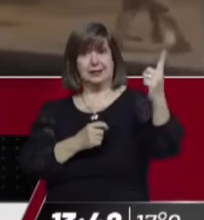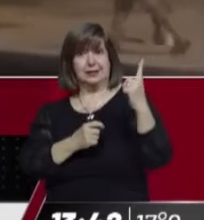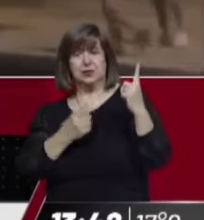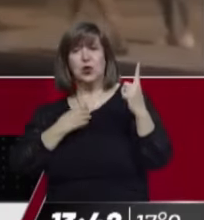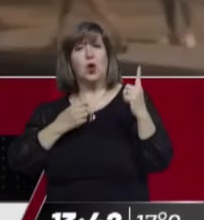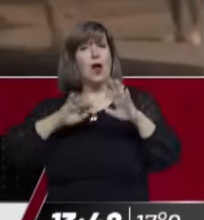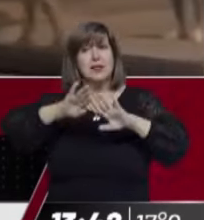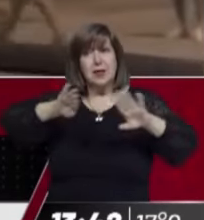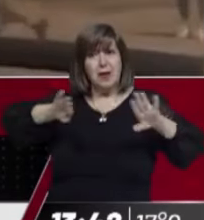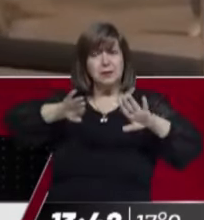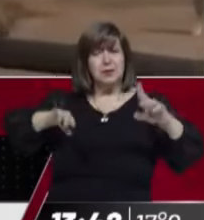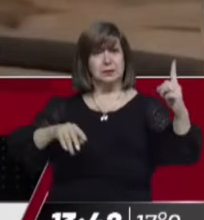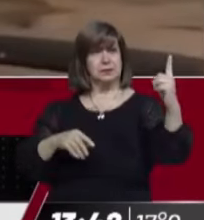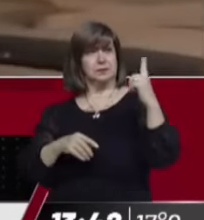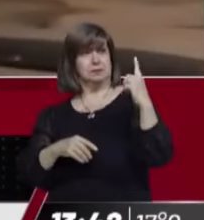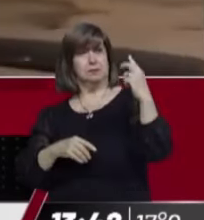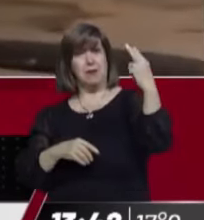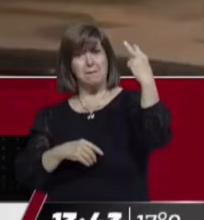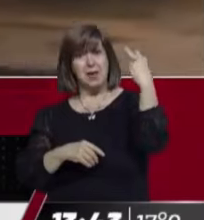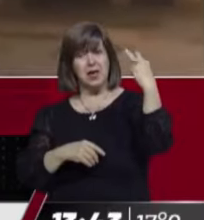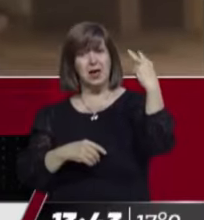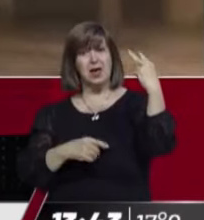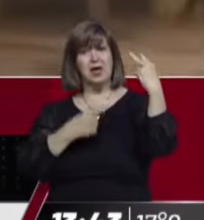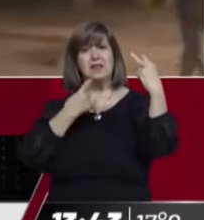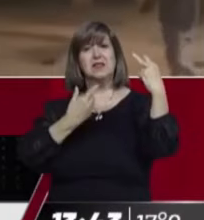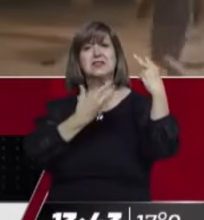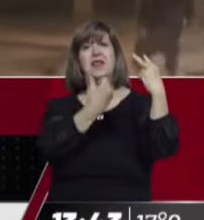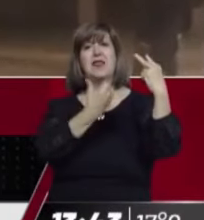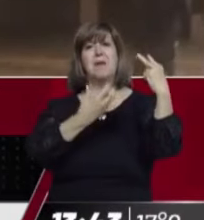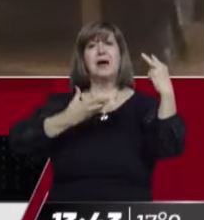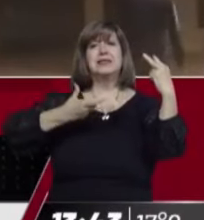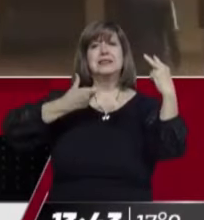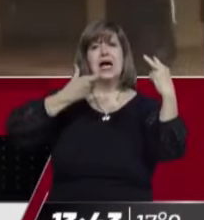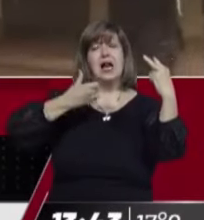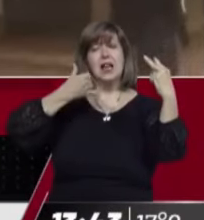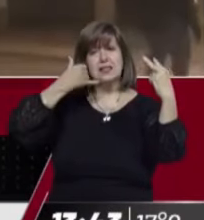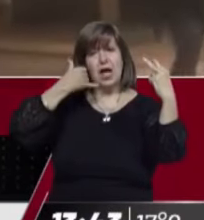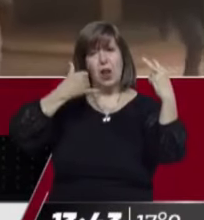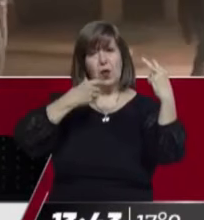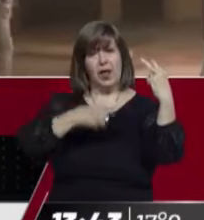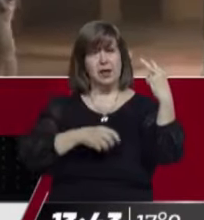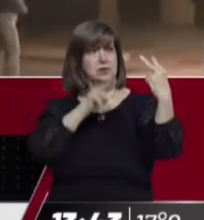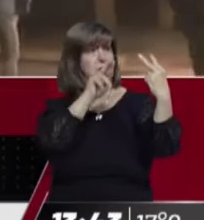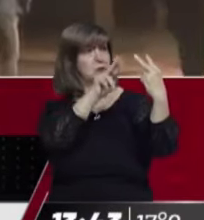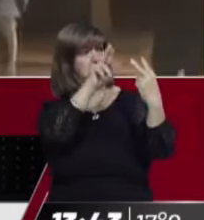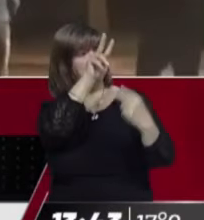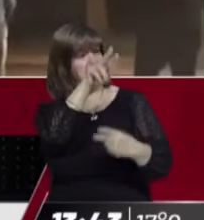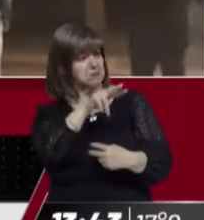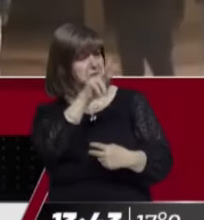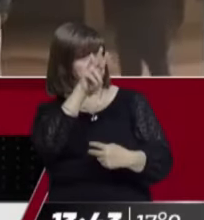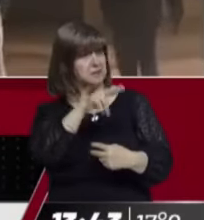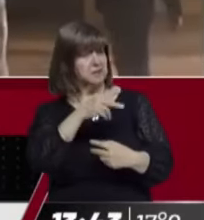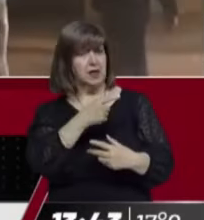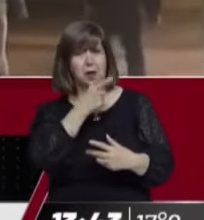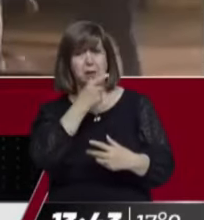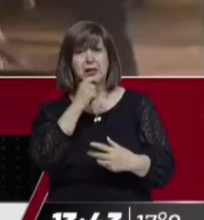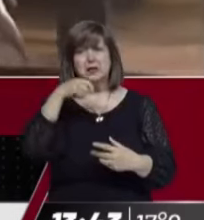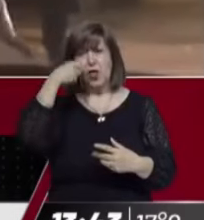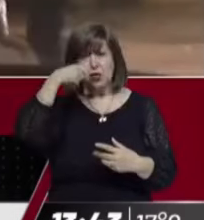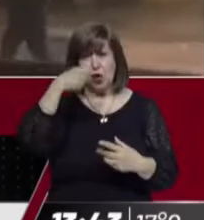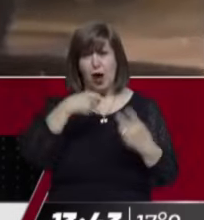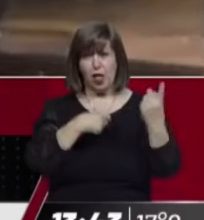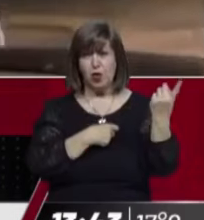separar y en un momento como que me mira con bron yce Dame el celular también y yo lo vi con la carita carita como si estuviera drogado al